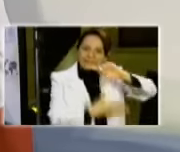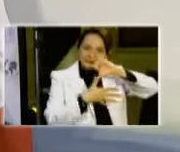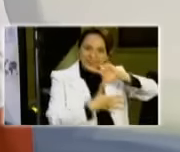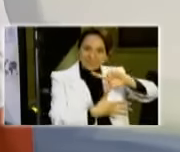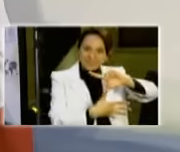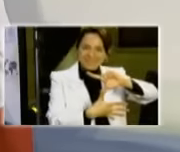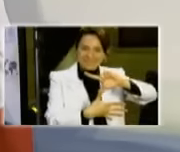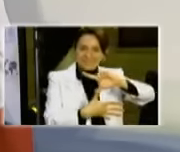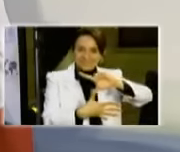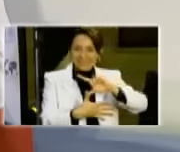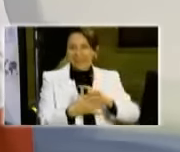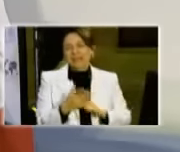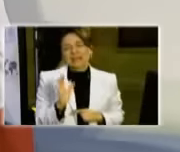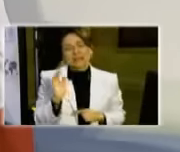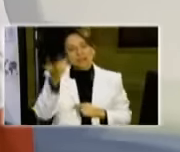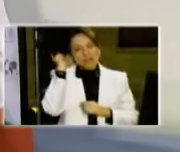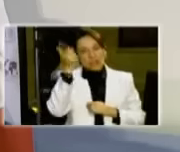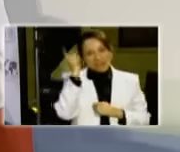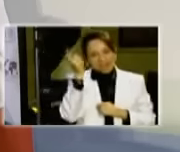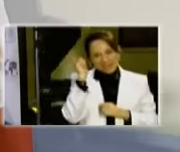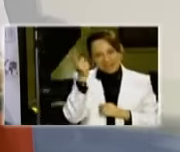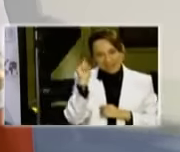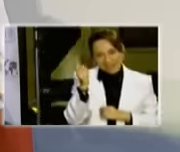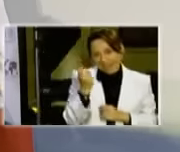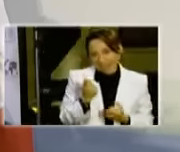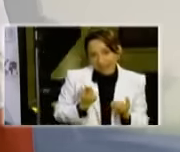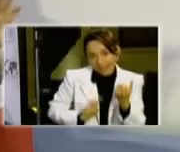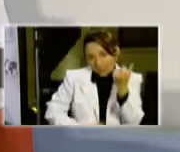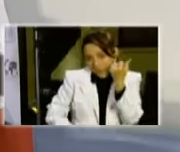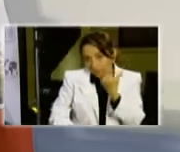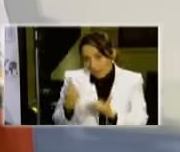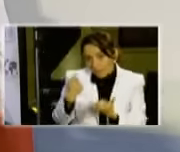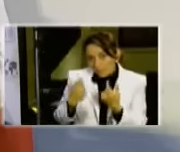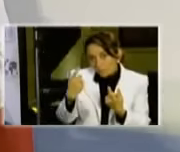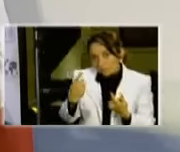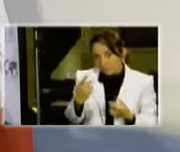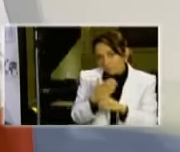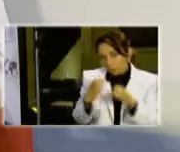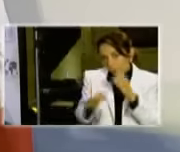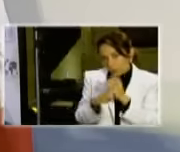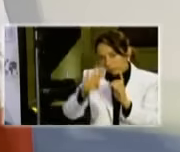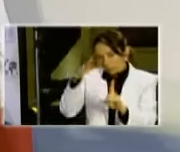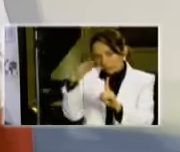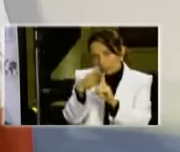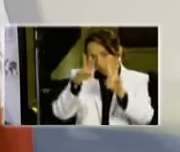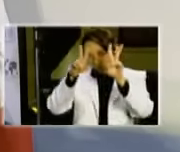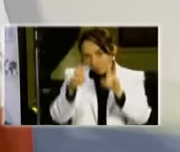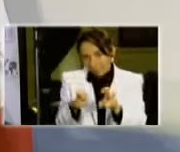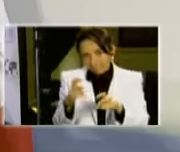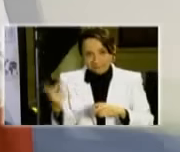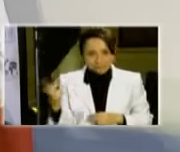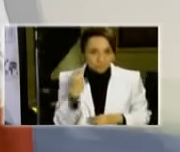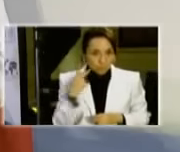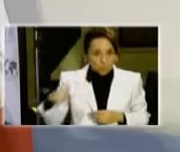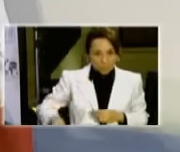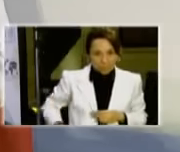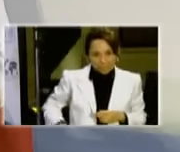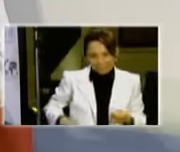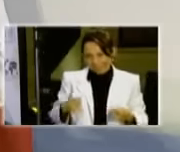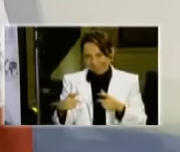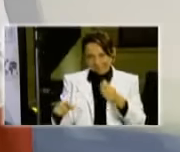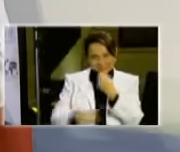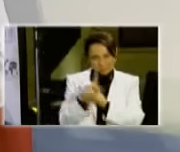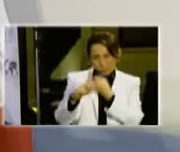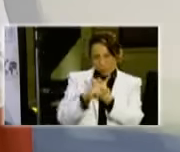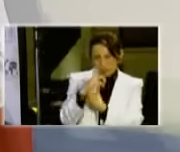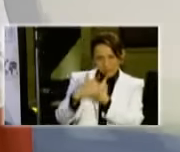los puntos calientes, que eran calificados en Washington como prioridades de política, nos quedaban a más de 10.000 kilómetros de